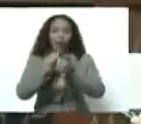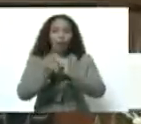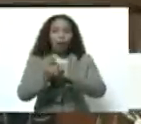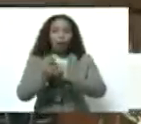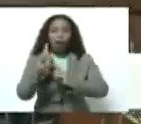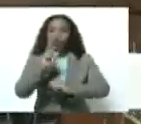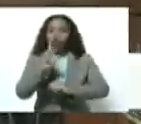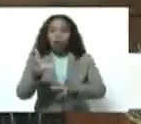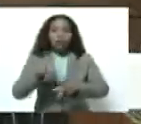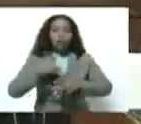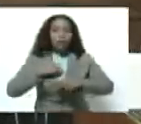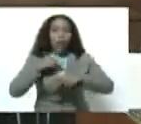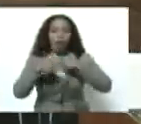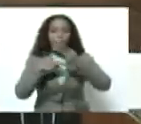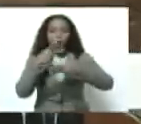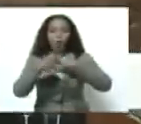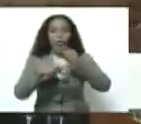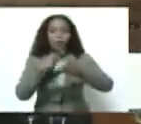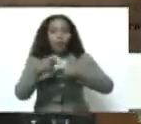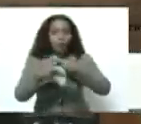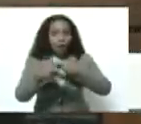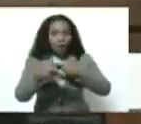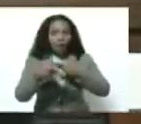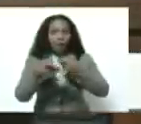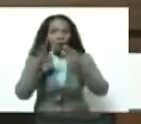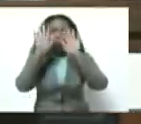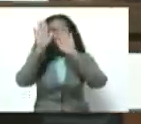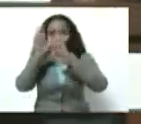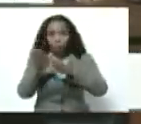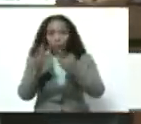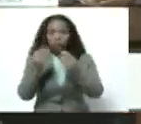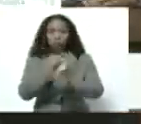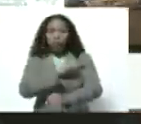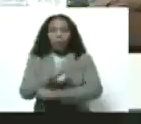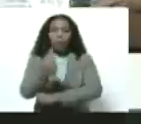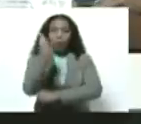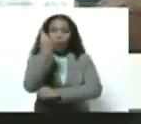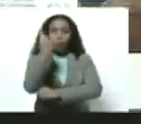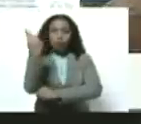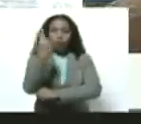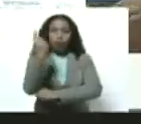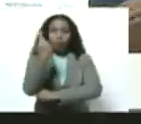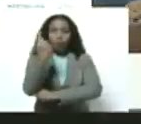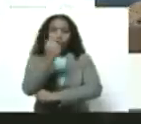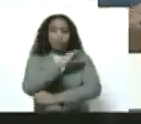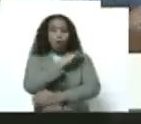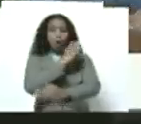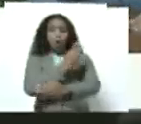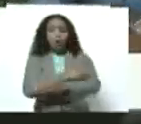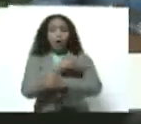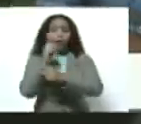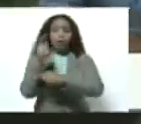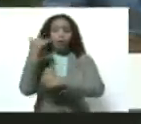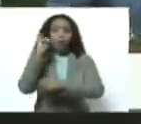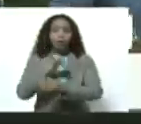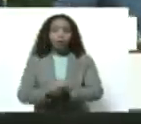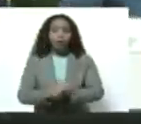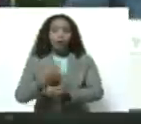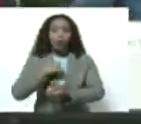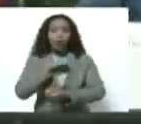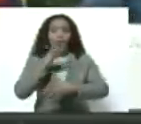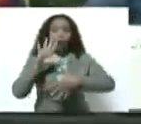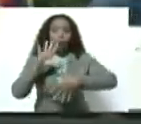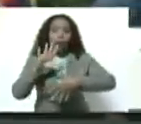inaceptable la política de subordinación de muchos al mandato de uno solo, por poderoso que éste sea. Nuestra